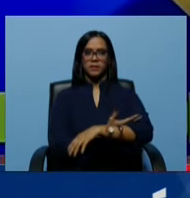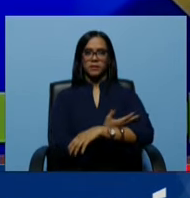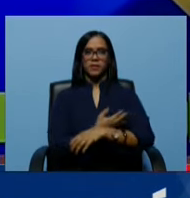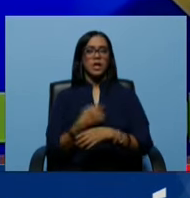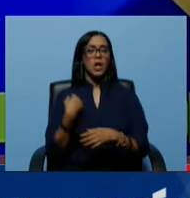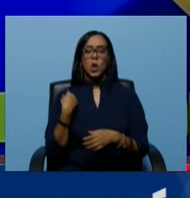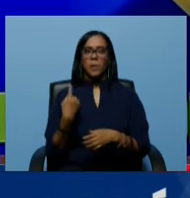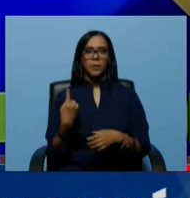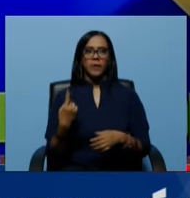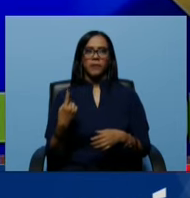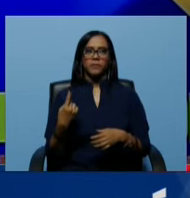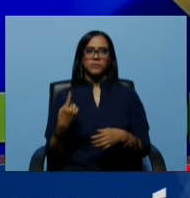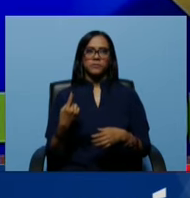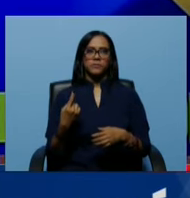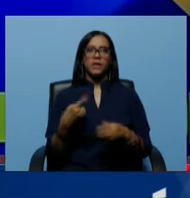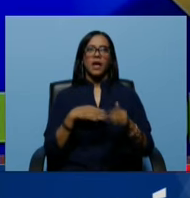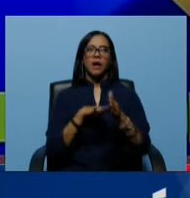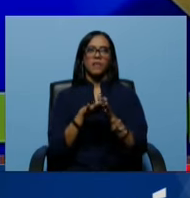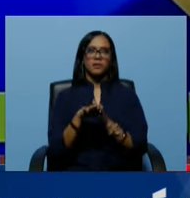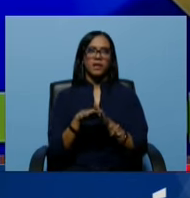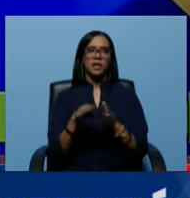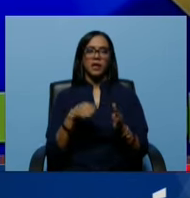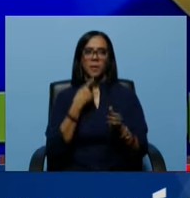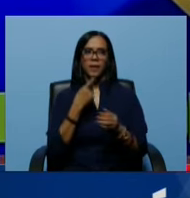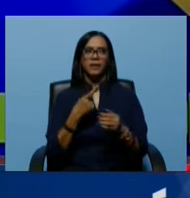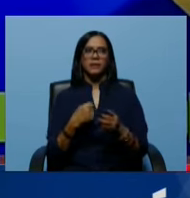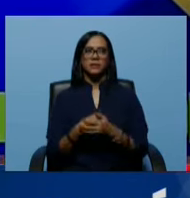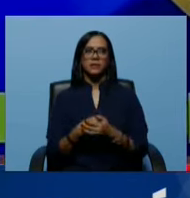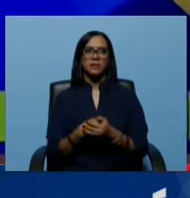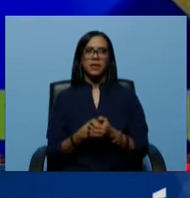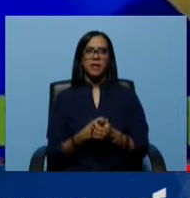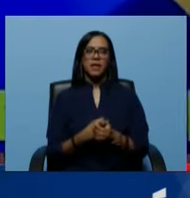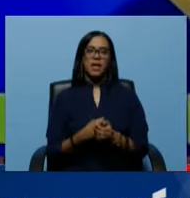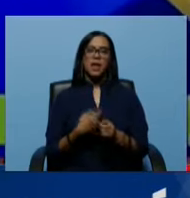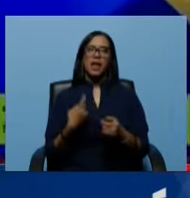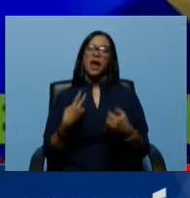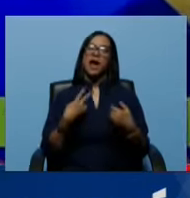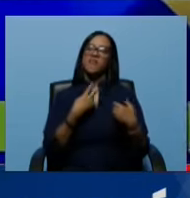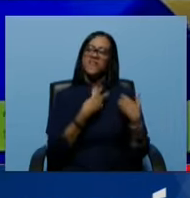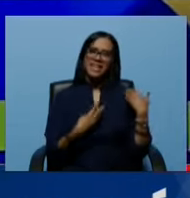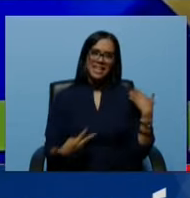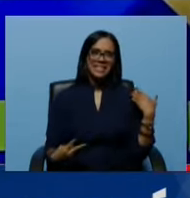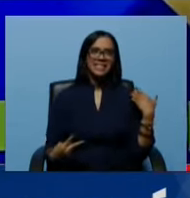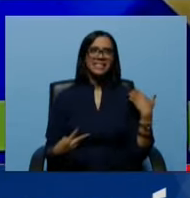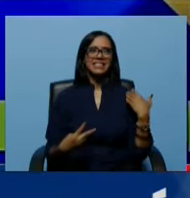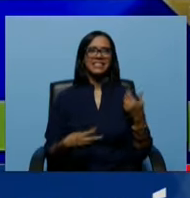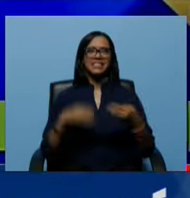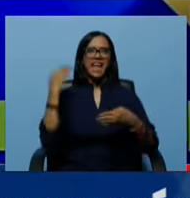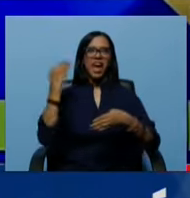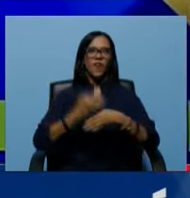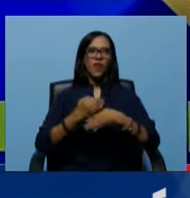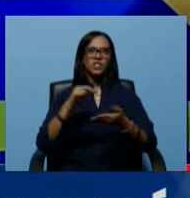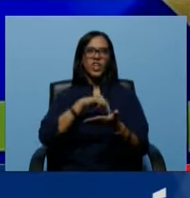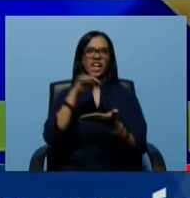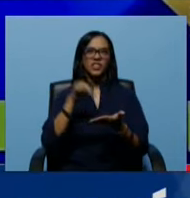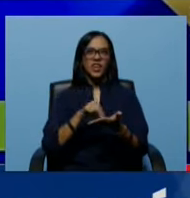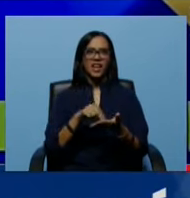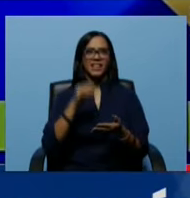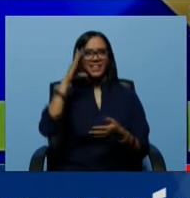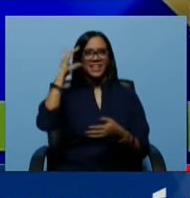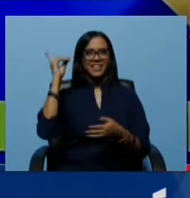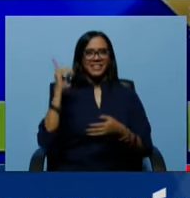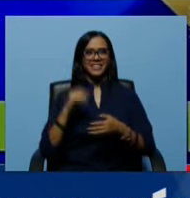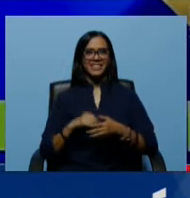lo primero. Avanzar. ¿Qué me puede comentar la vicepresidenta de Coacción Nacional, Delcy